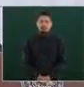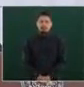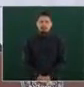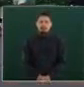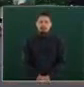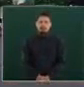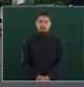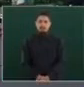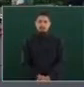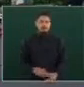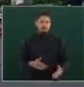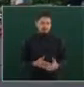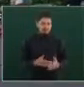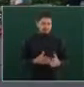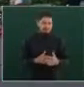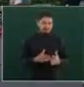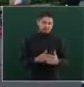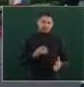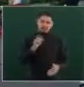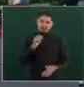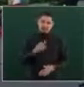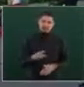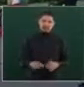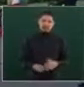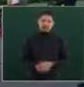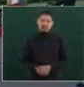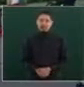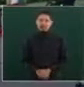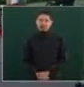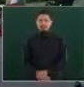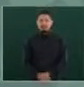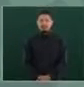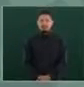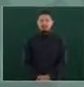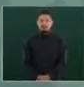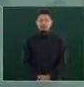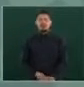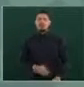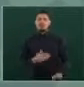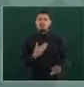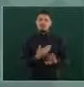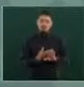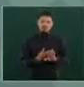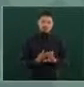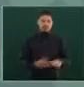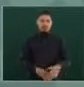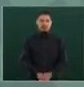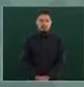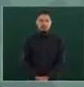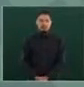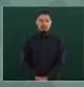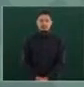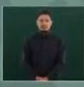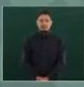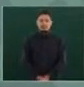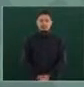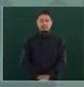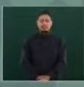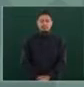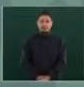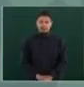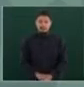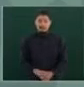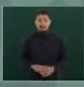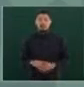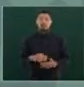con algunos estudios en especial uno hecho con unicef el departamento de asuntos económicos de naciones unidas y